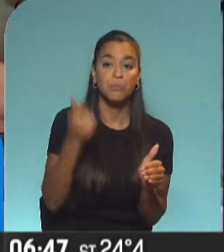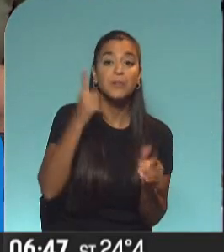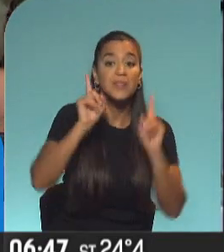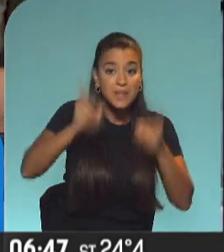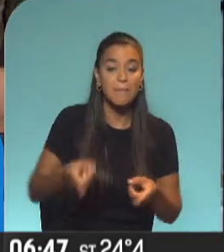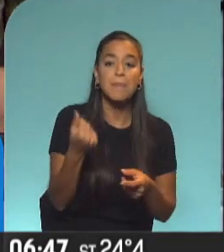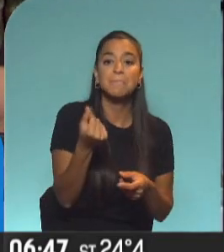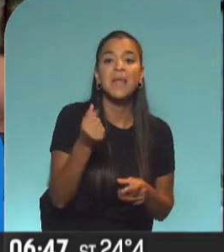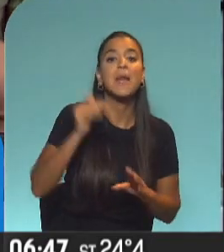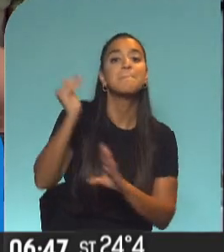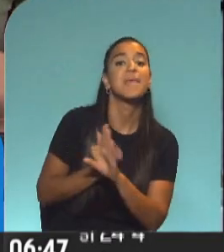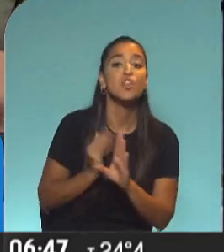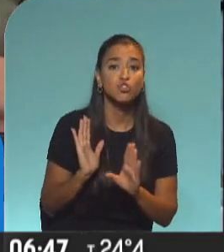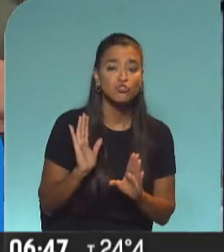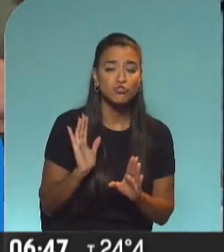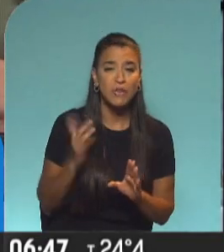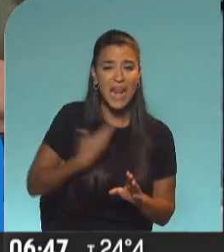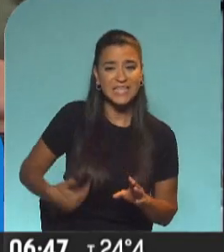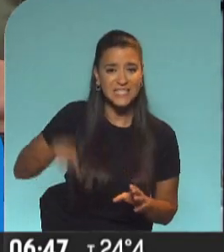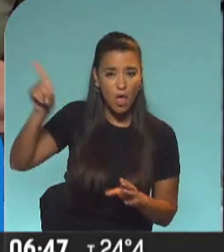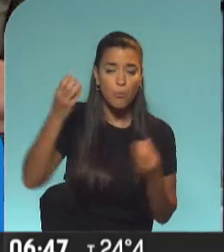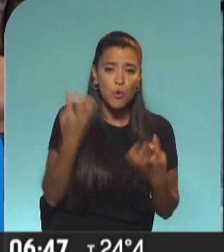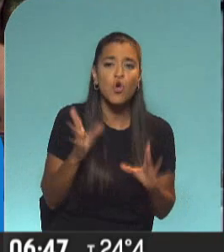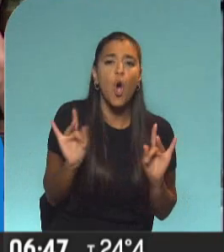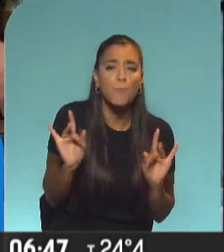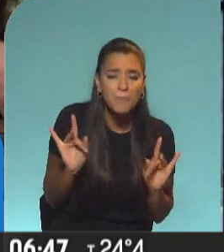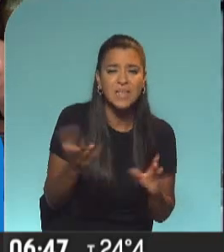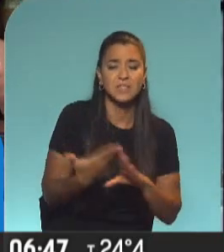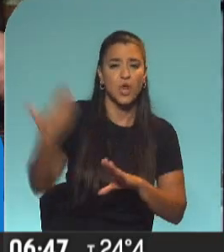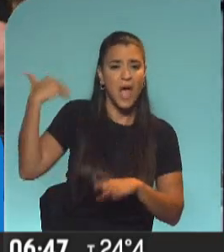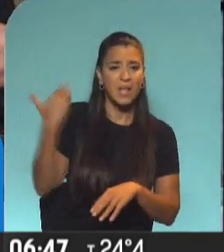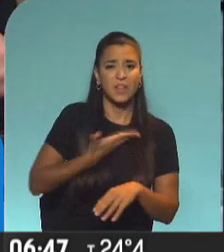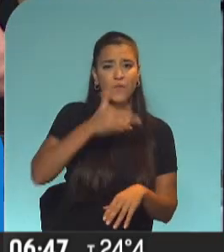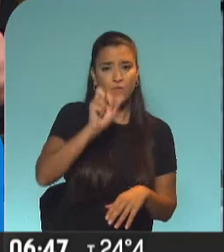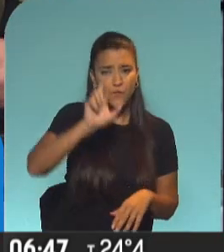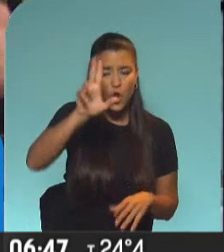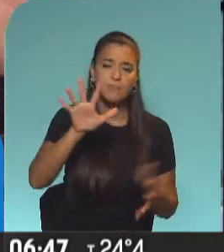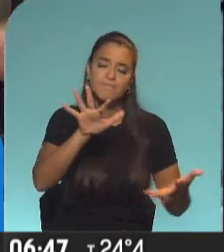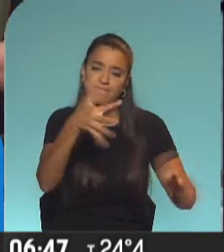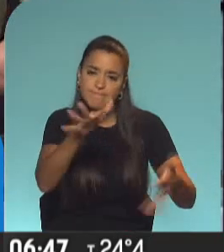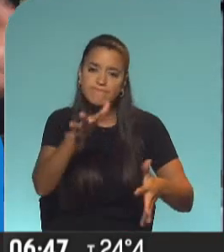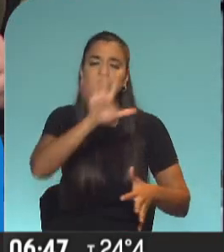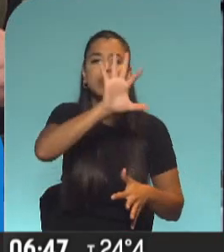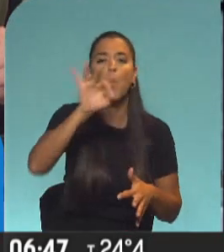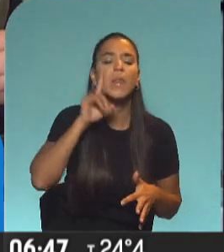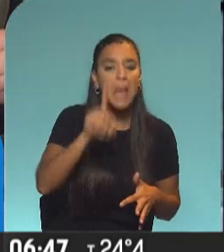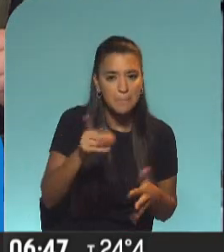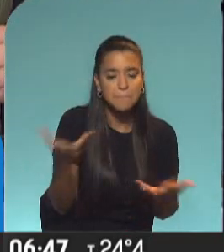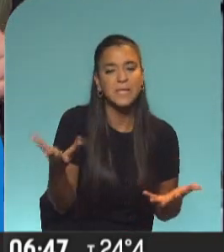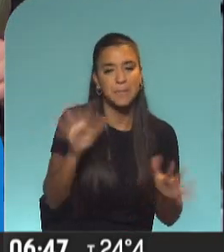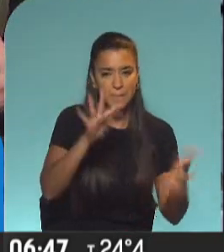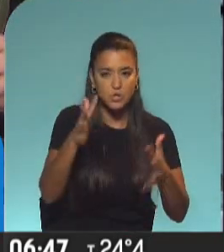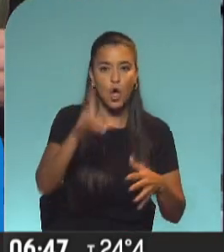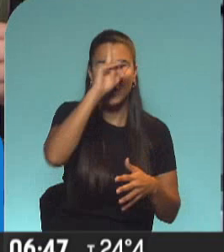le cuesta menos plata al Estado, porque esas intervenciones, esas complicaciones de las que hablaba Flor recién, que se calculan en alrededor de 50.000, si no me equivoco,